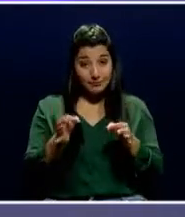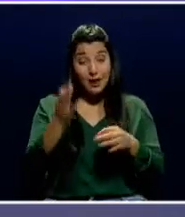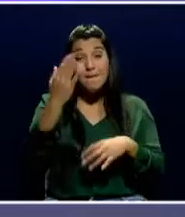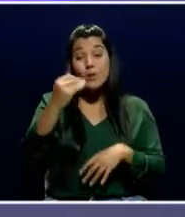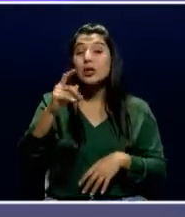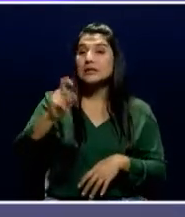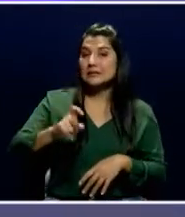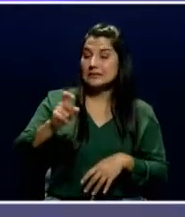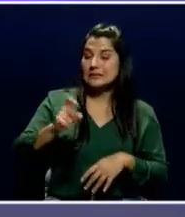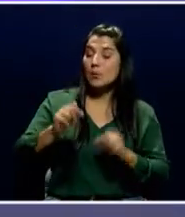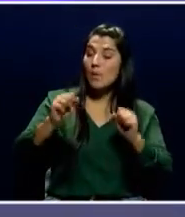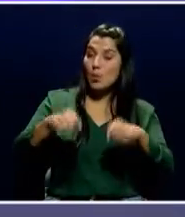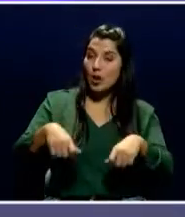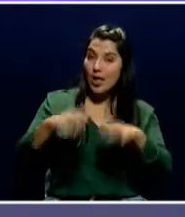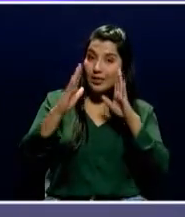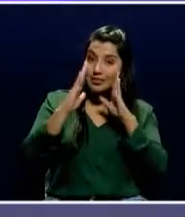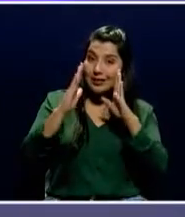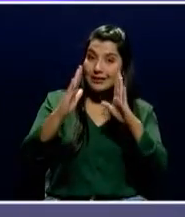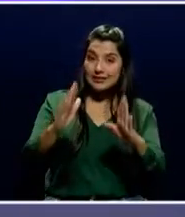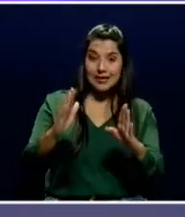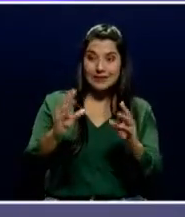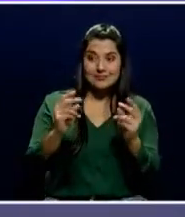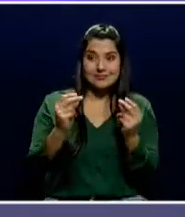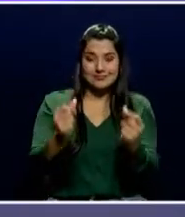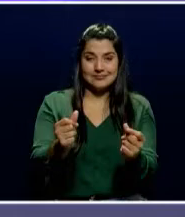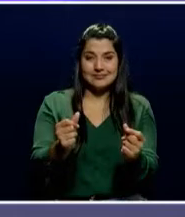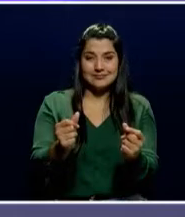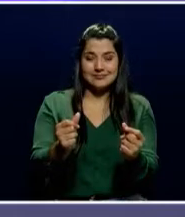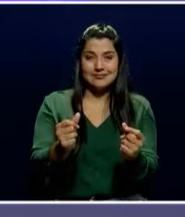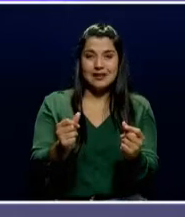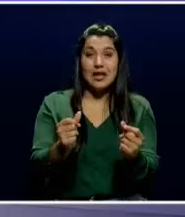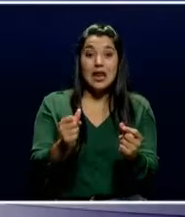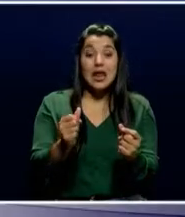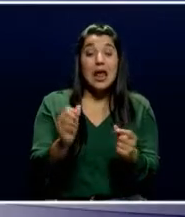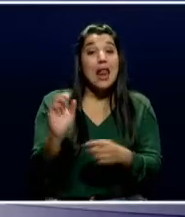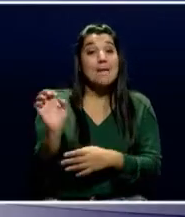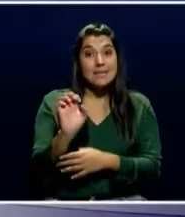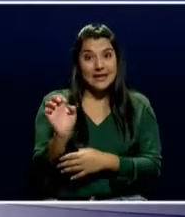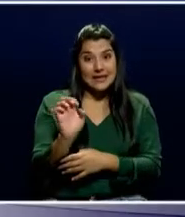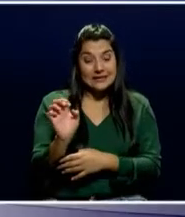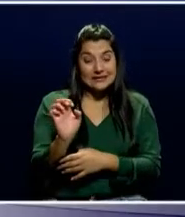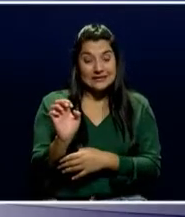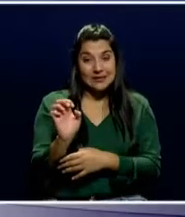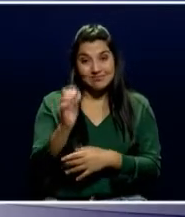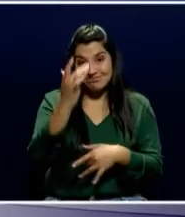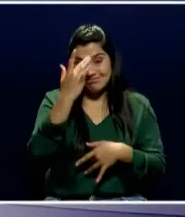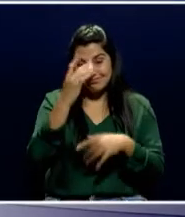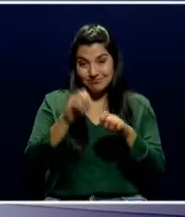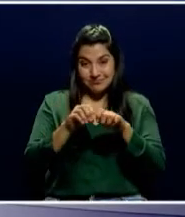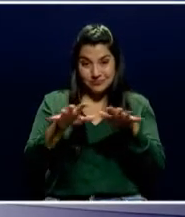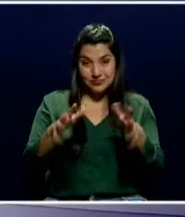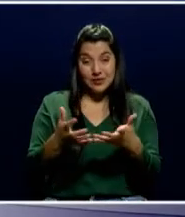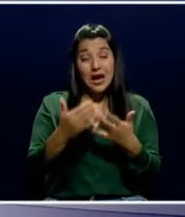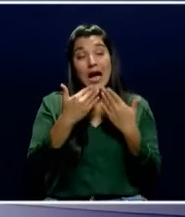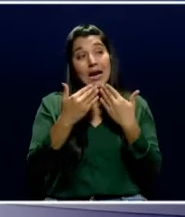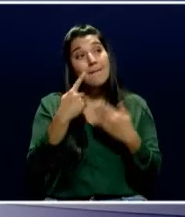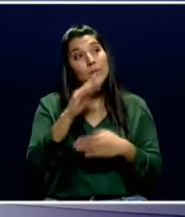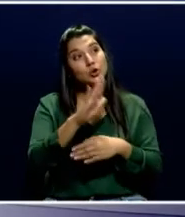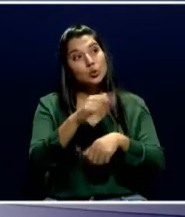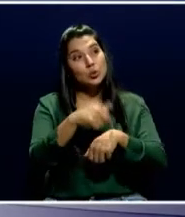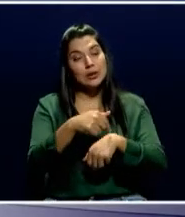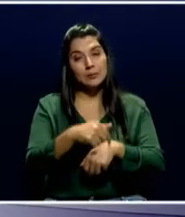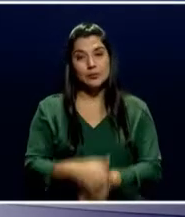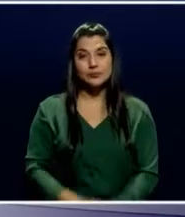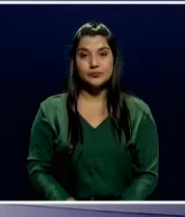necesitar atender con acciones inmediatas esta emergencia y esta pandemia. Gracias por su tiempo, don Alexander.